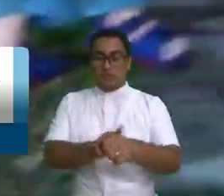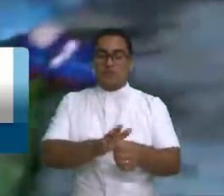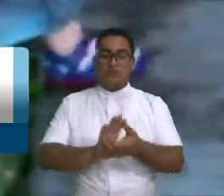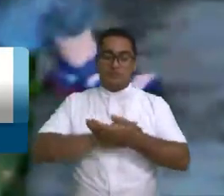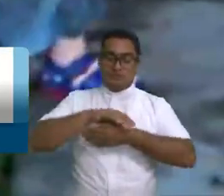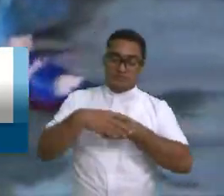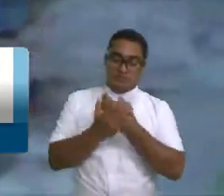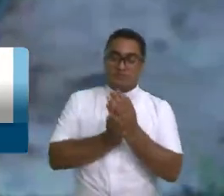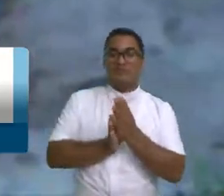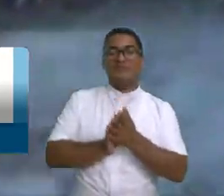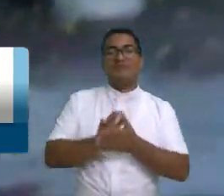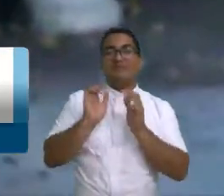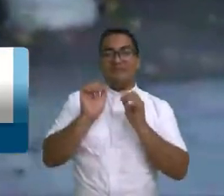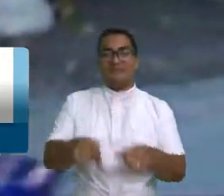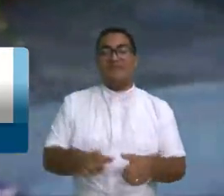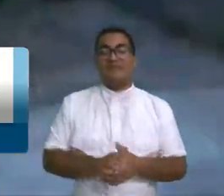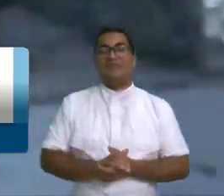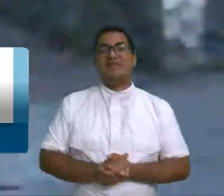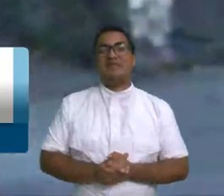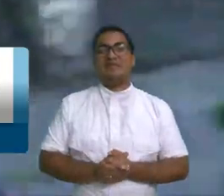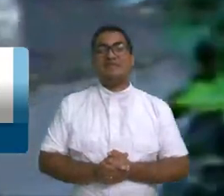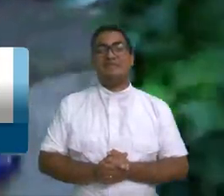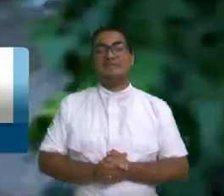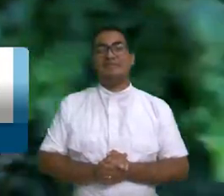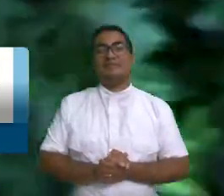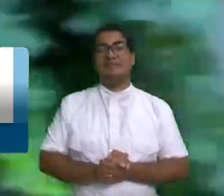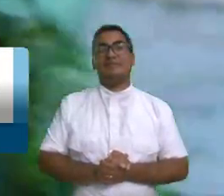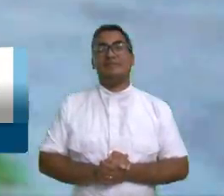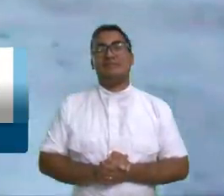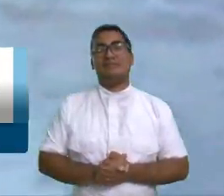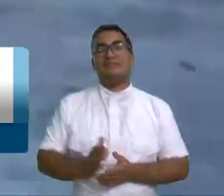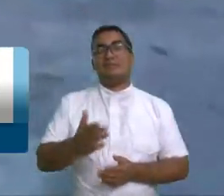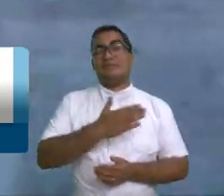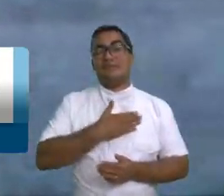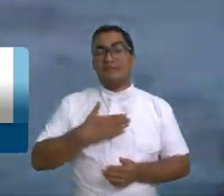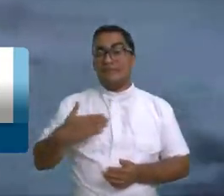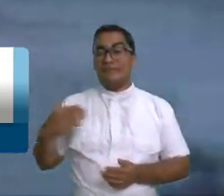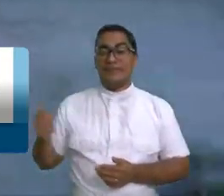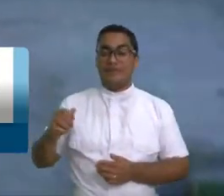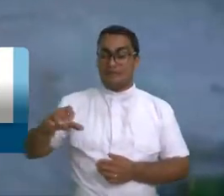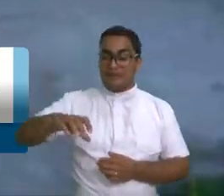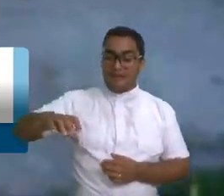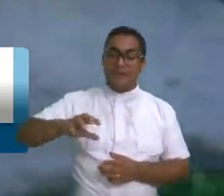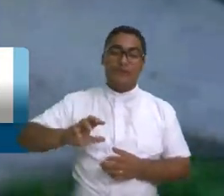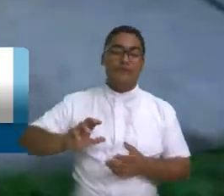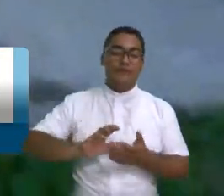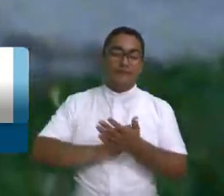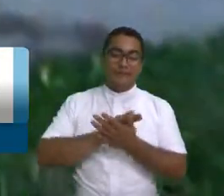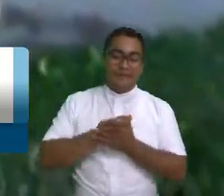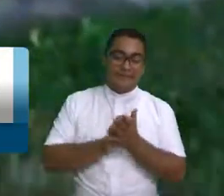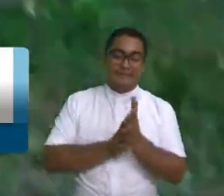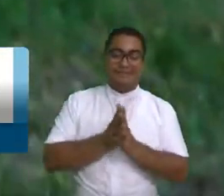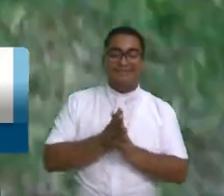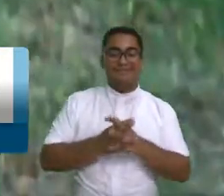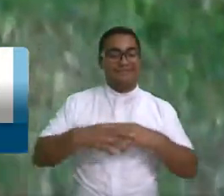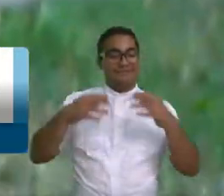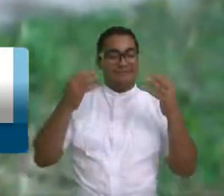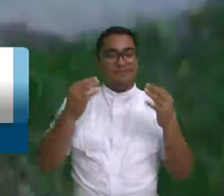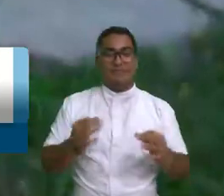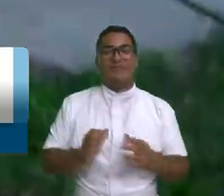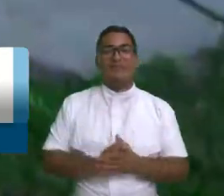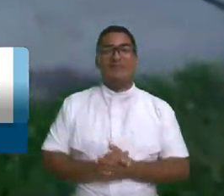desinfectar nuestras manos con alcohol gel, ¿verdad? Pero el mejor, la mejor desinfección de la mano es a través del lavado de manos.